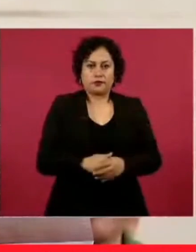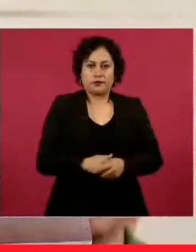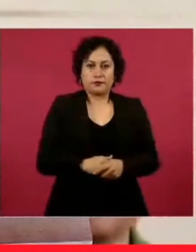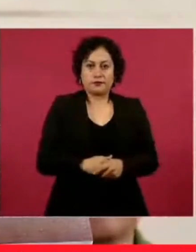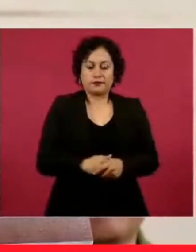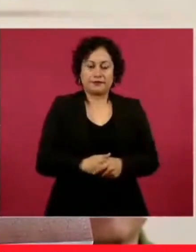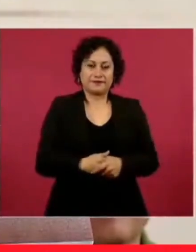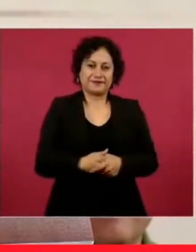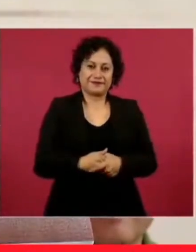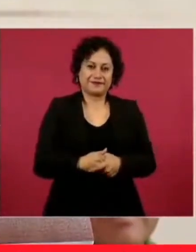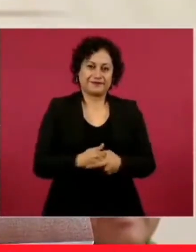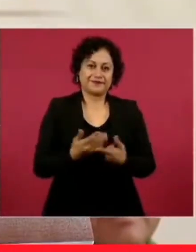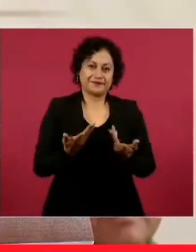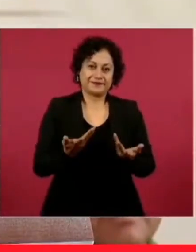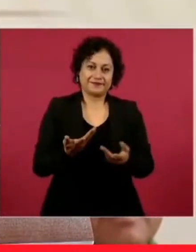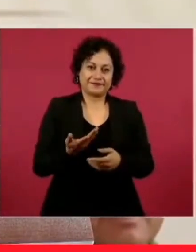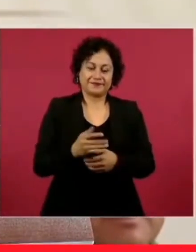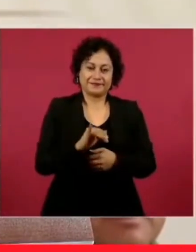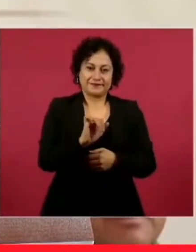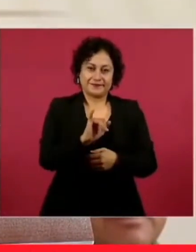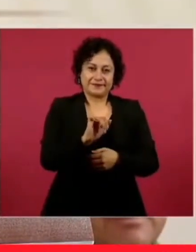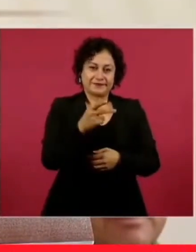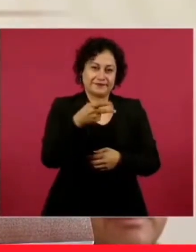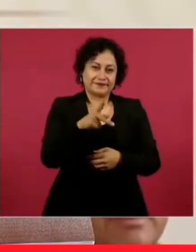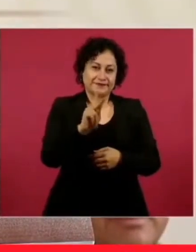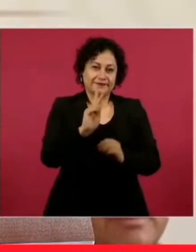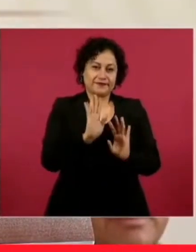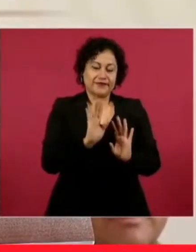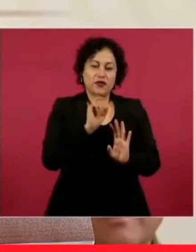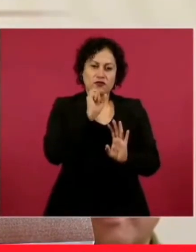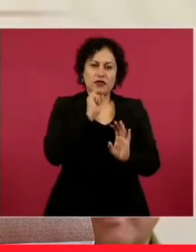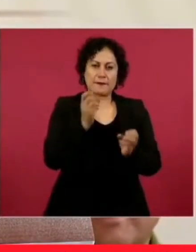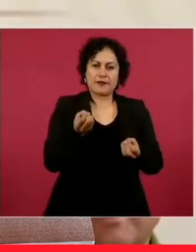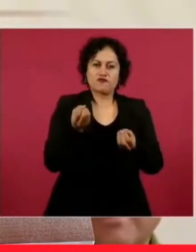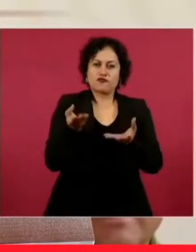Sí, pero también déjales ahí, no voy a decir qué partido.